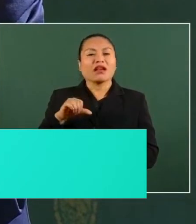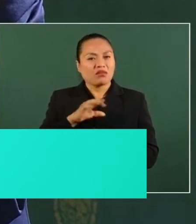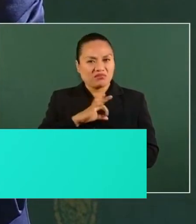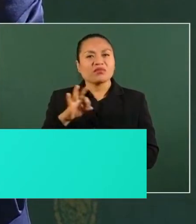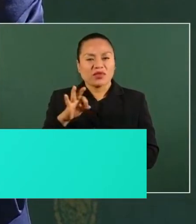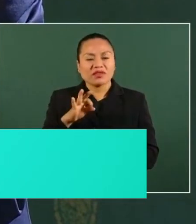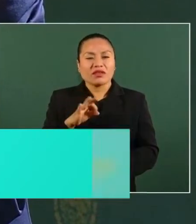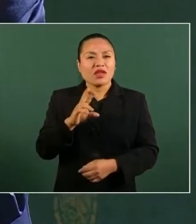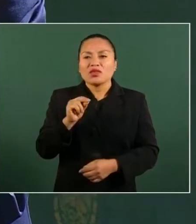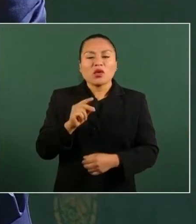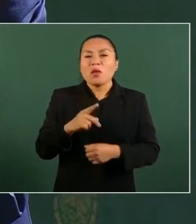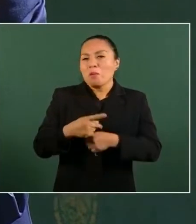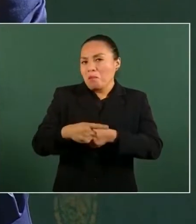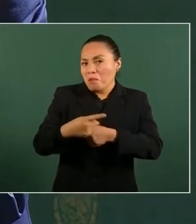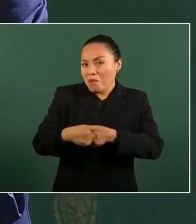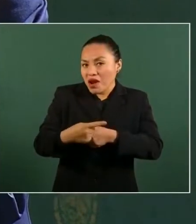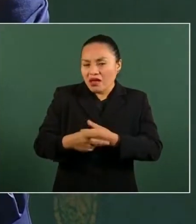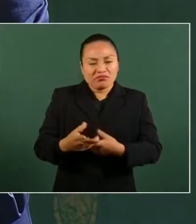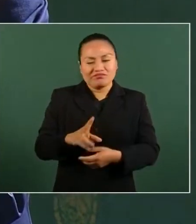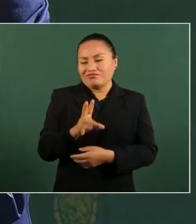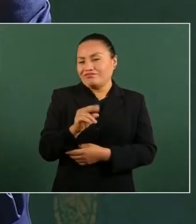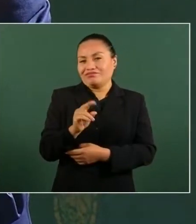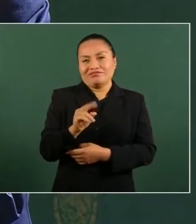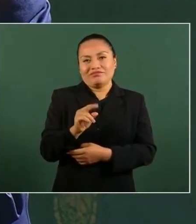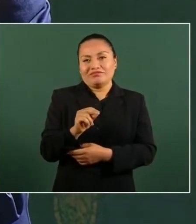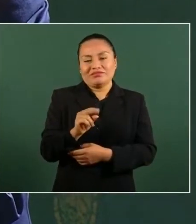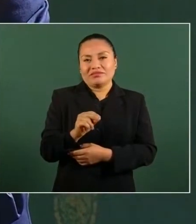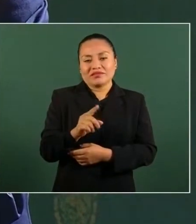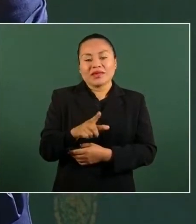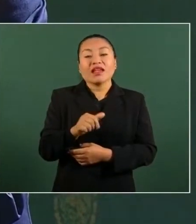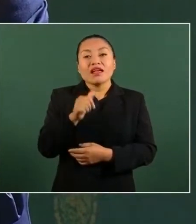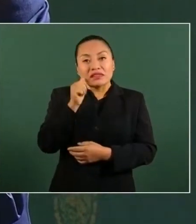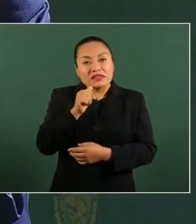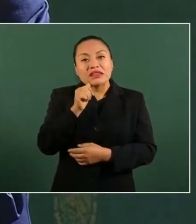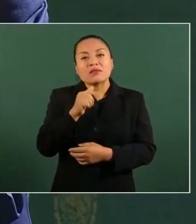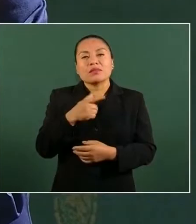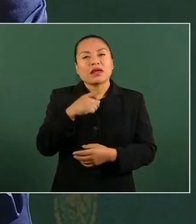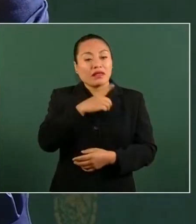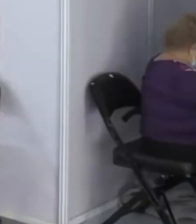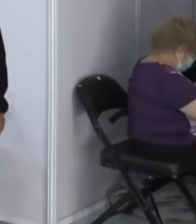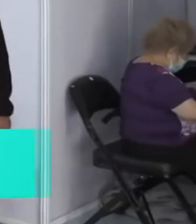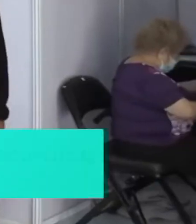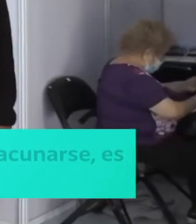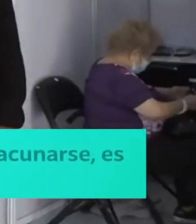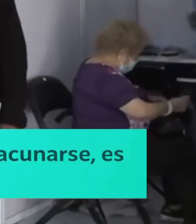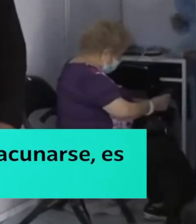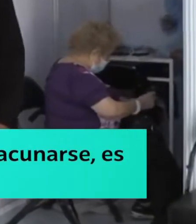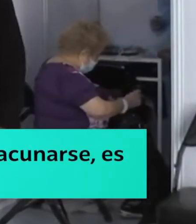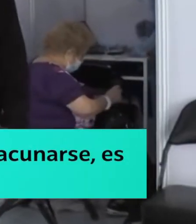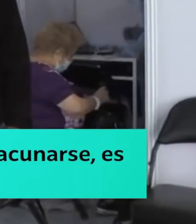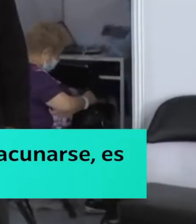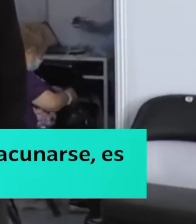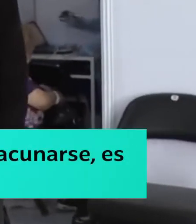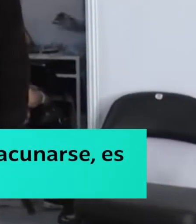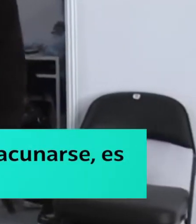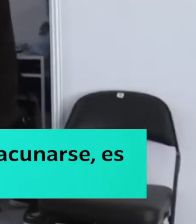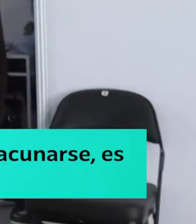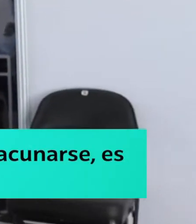se tiene que tomar en cuenta que siempre hay reacciones con cualquier vacuna,